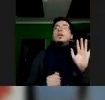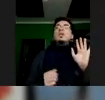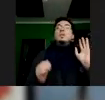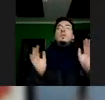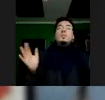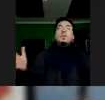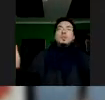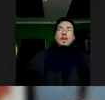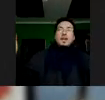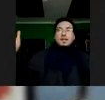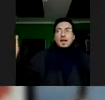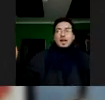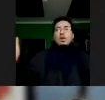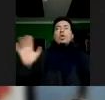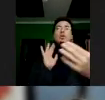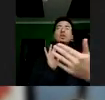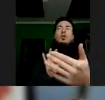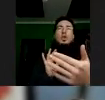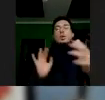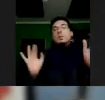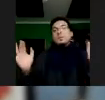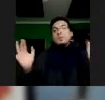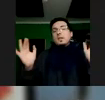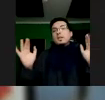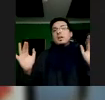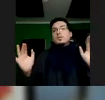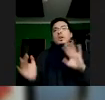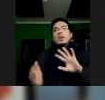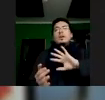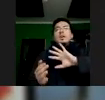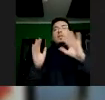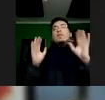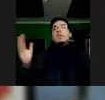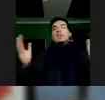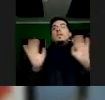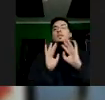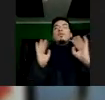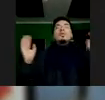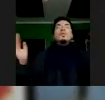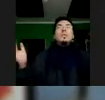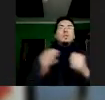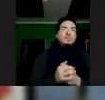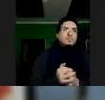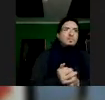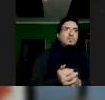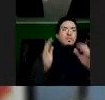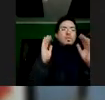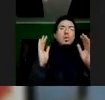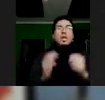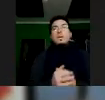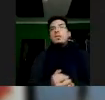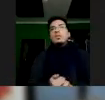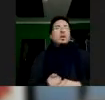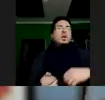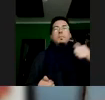frontal, como también puede ser lateral o posterior, que me representa en este caso estas diferentes vistas, estas 4 vistas de